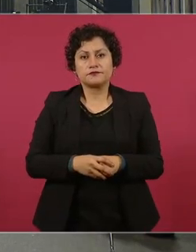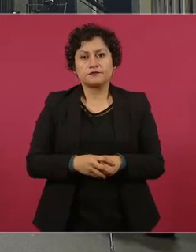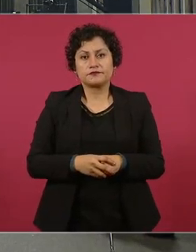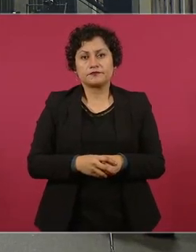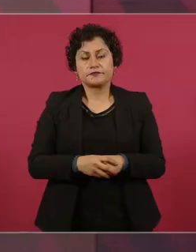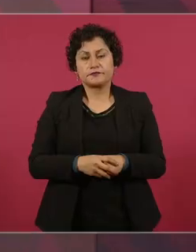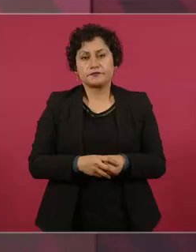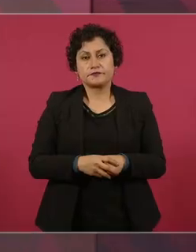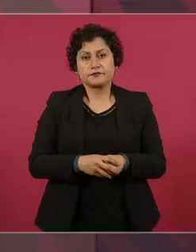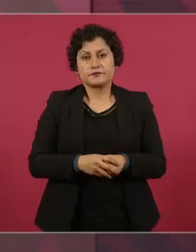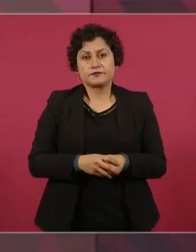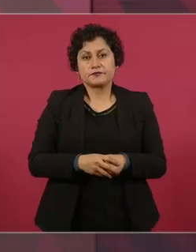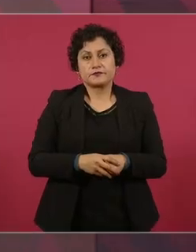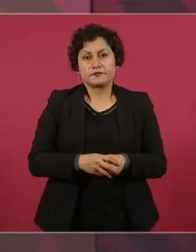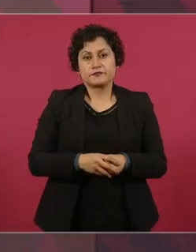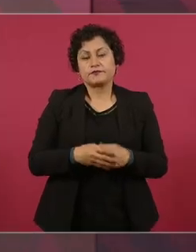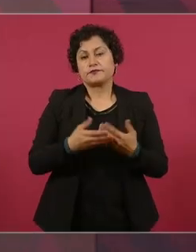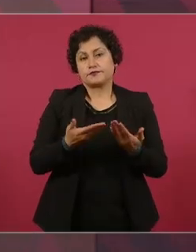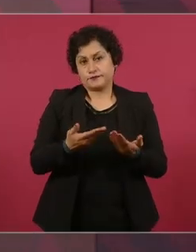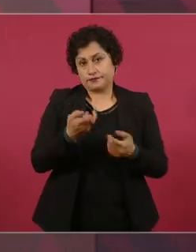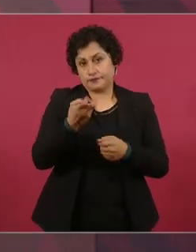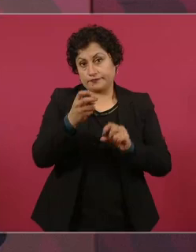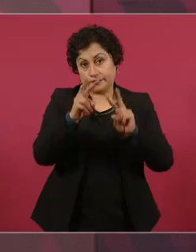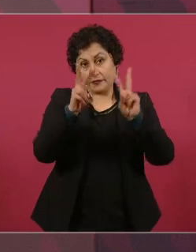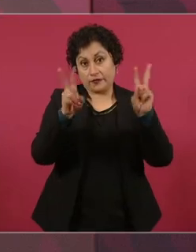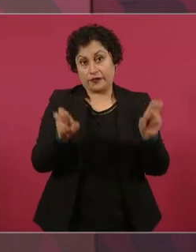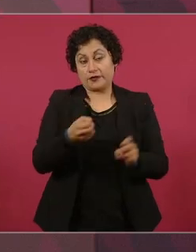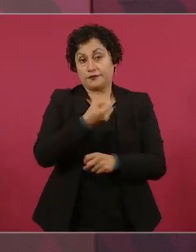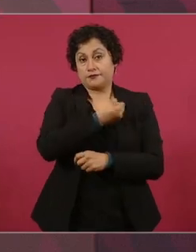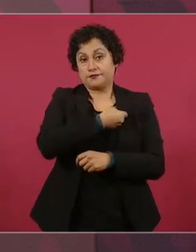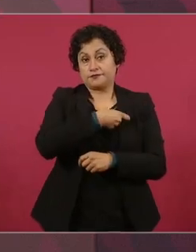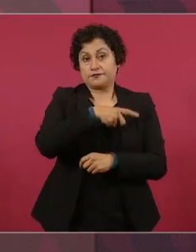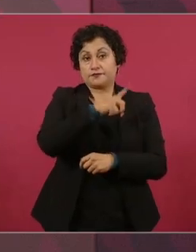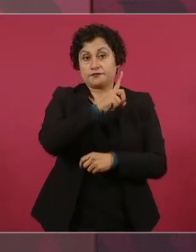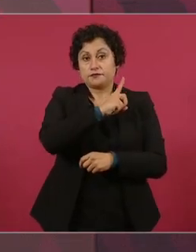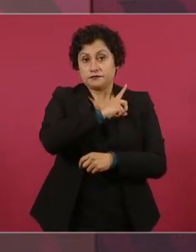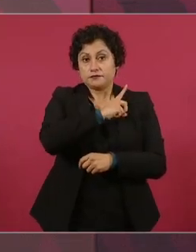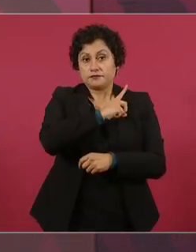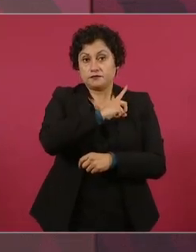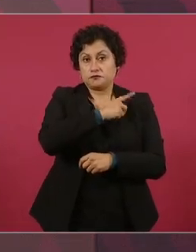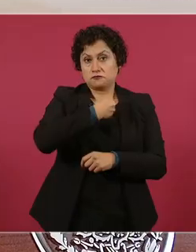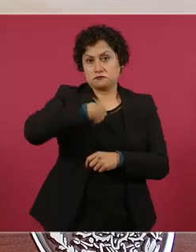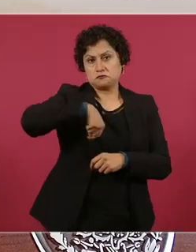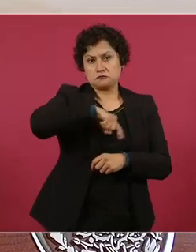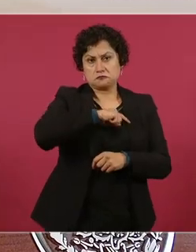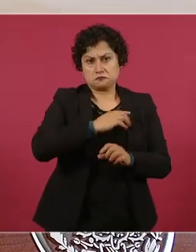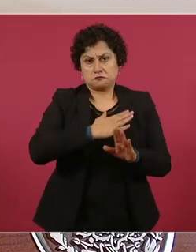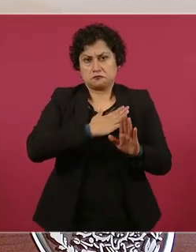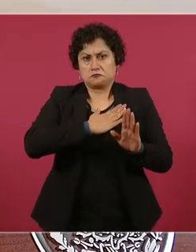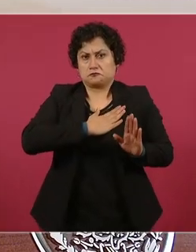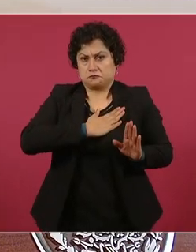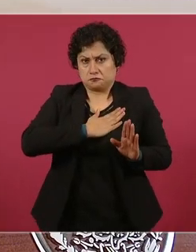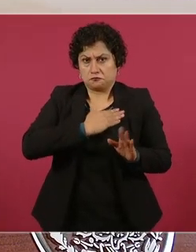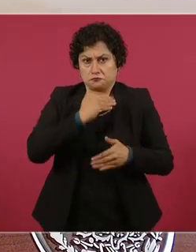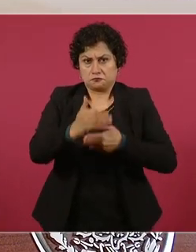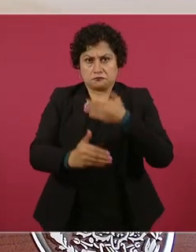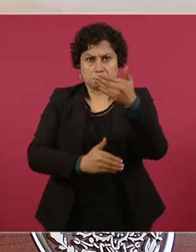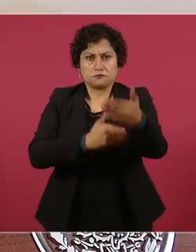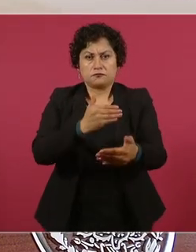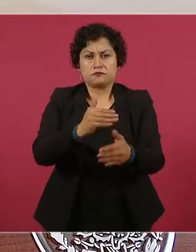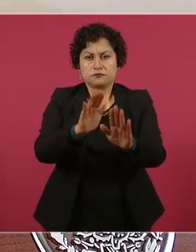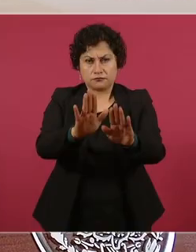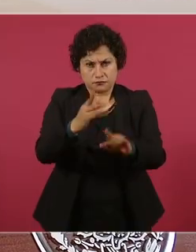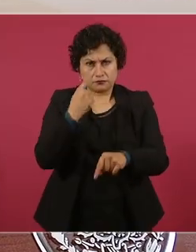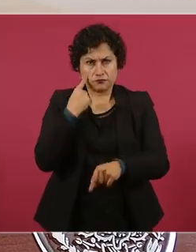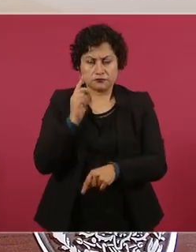Y en materia de salud, el compromiso del viernes vamos a hablar de eso también y